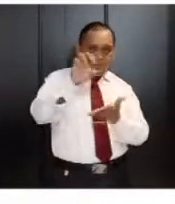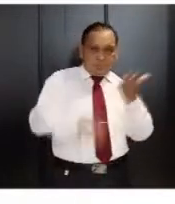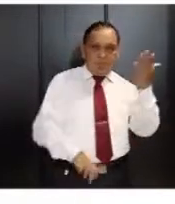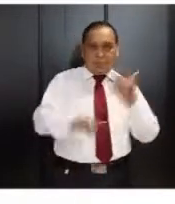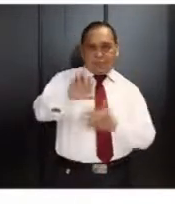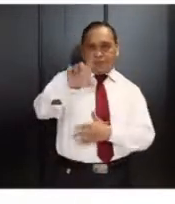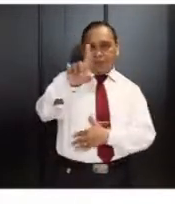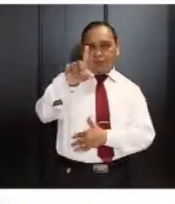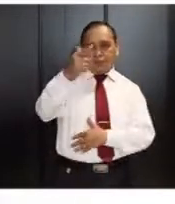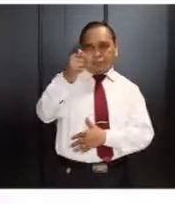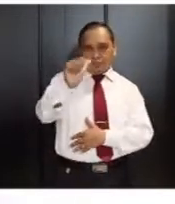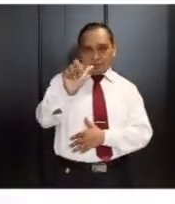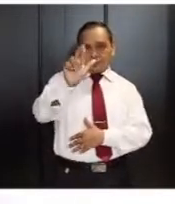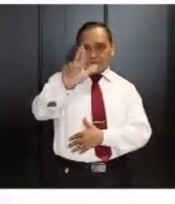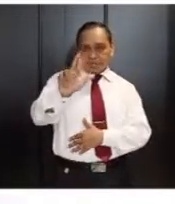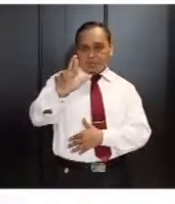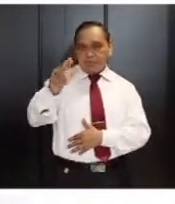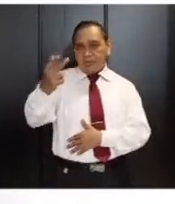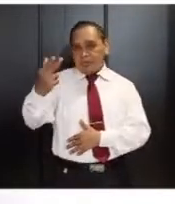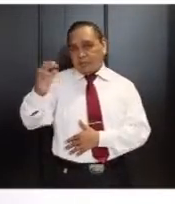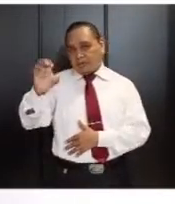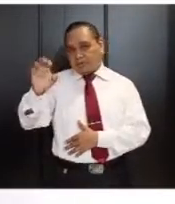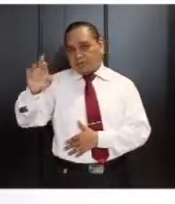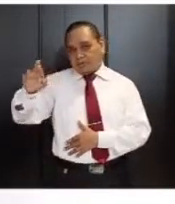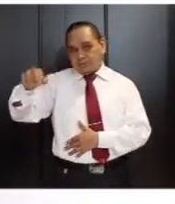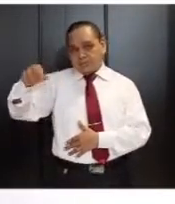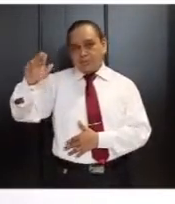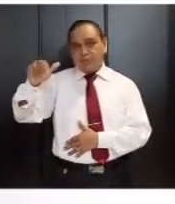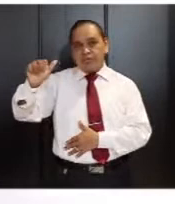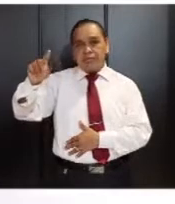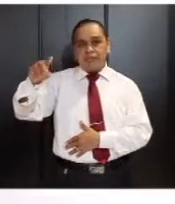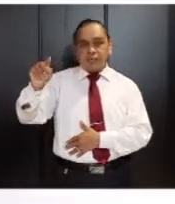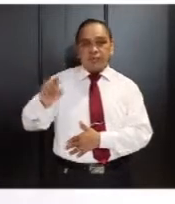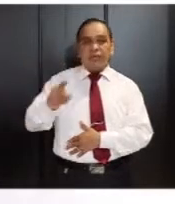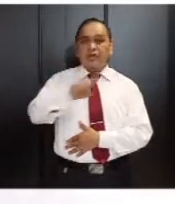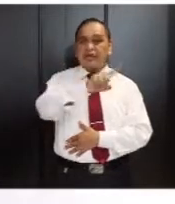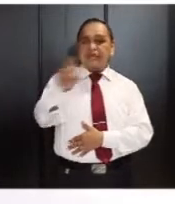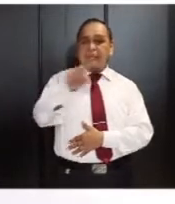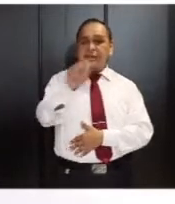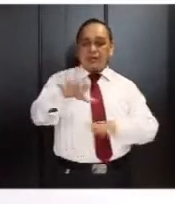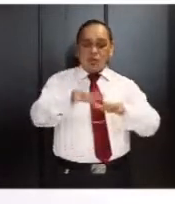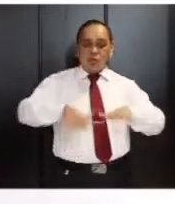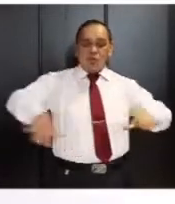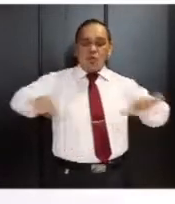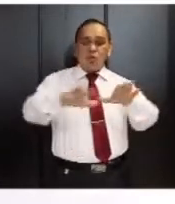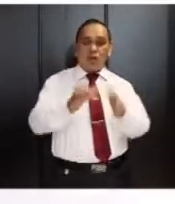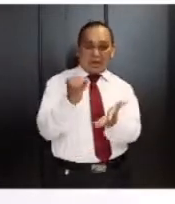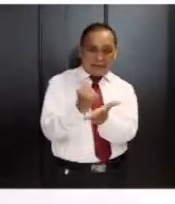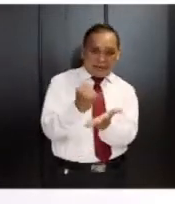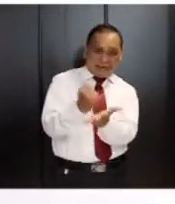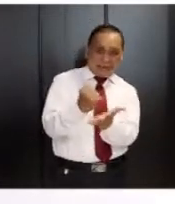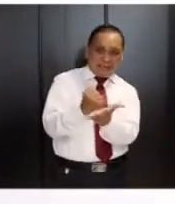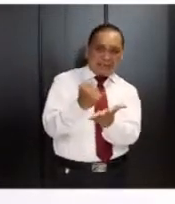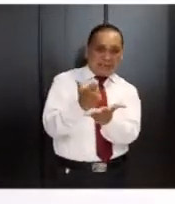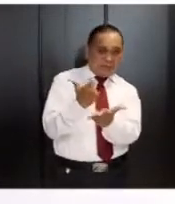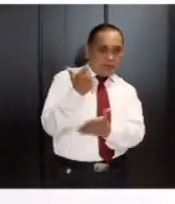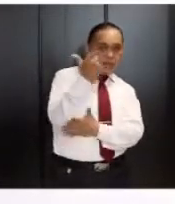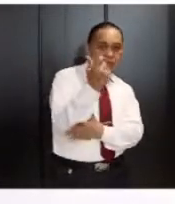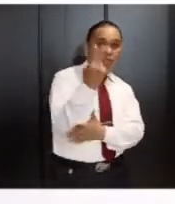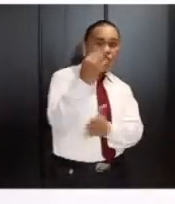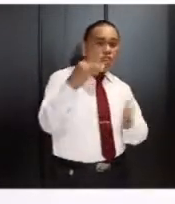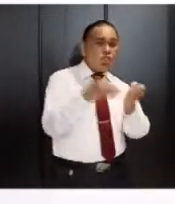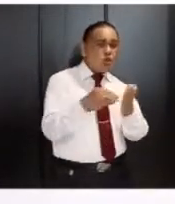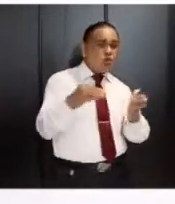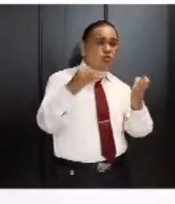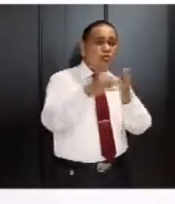que logramos regularizar los primeros 100 terrenos con el pago del impuesto predial, que eran de más de 2